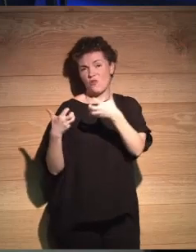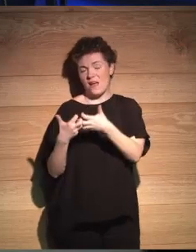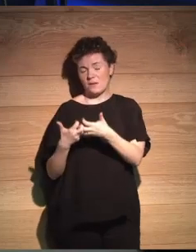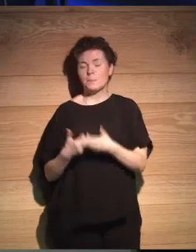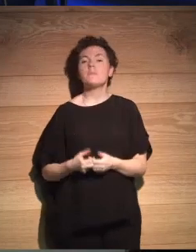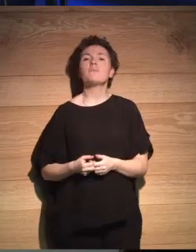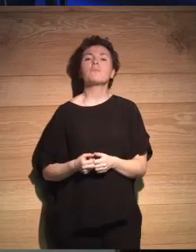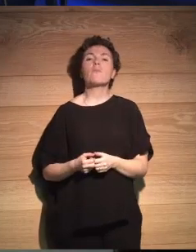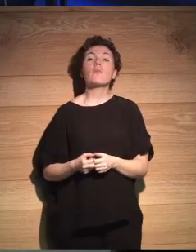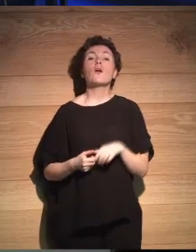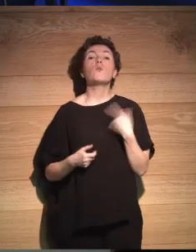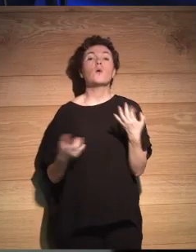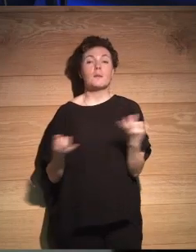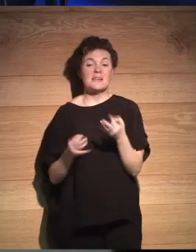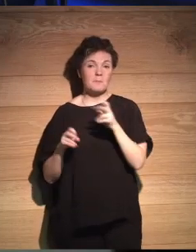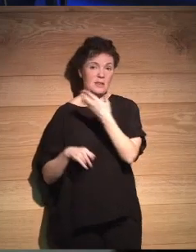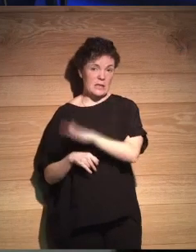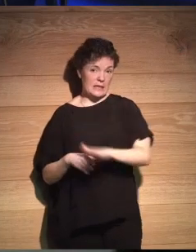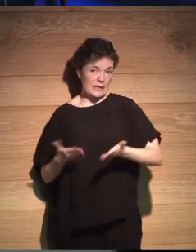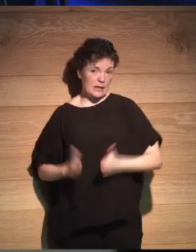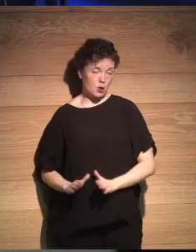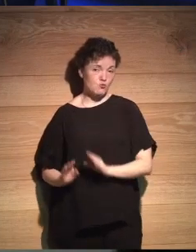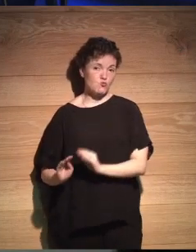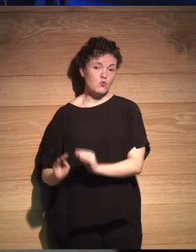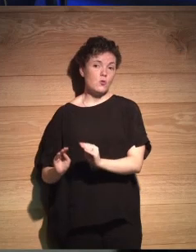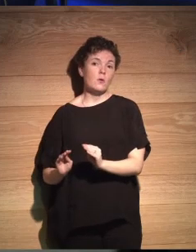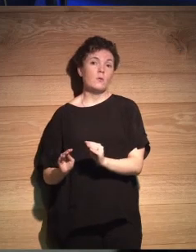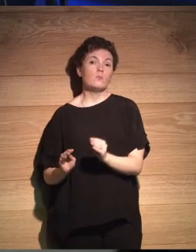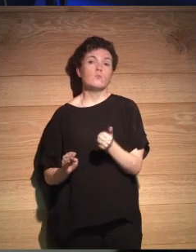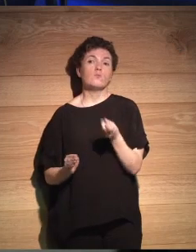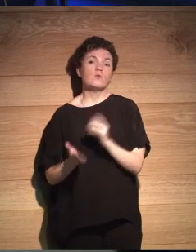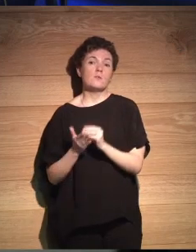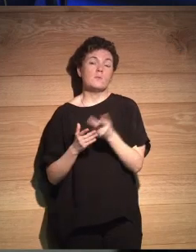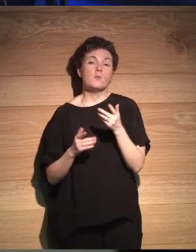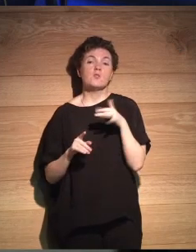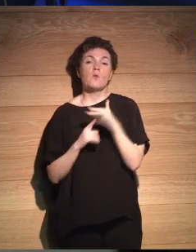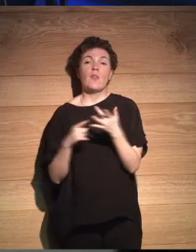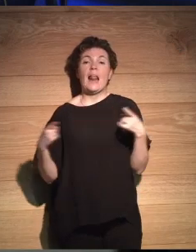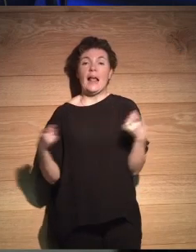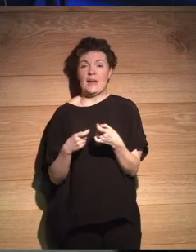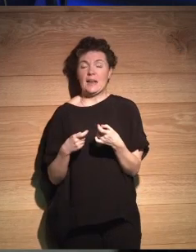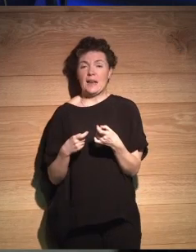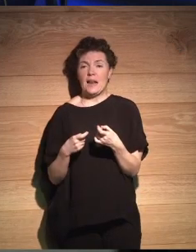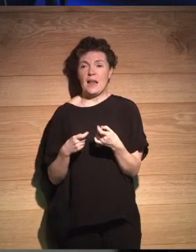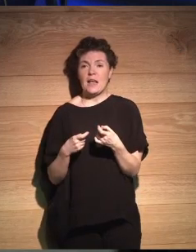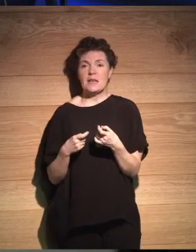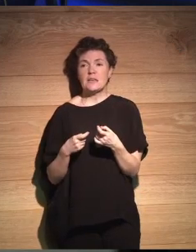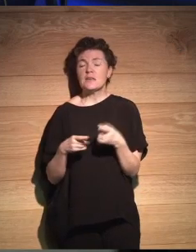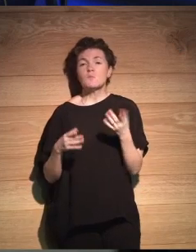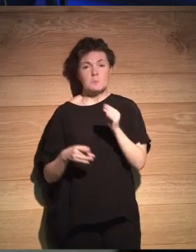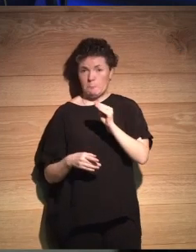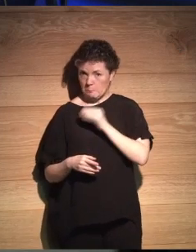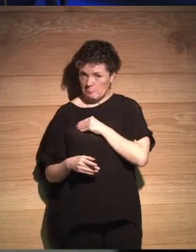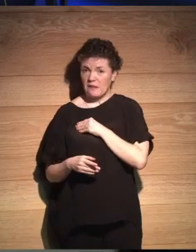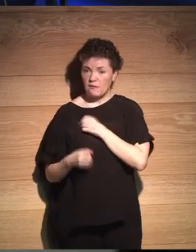Luego lo que ocurrió con los hijos y todo esto, pues como tantas cosas que ocurrieron en la guerra, fue muy, muy